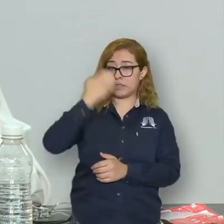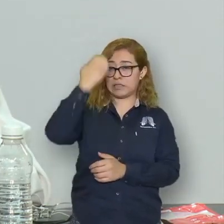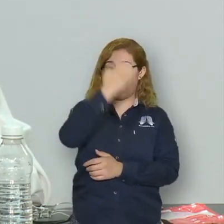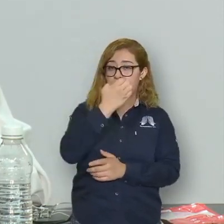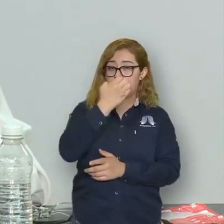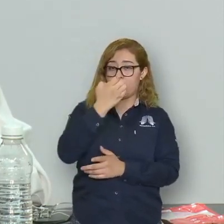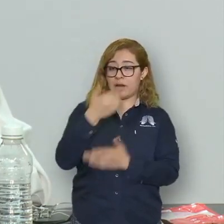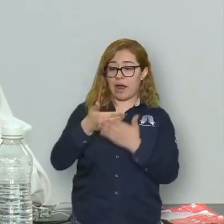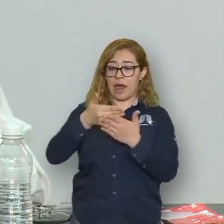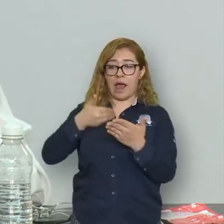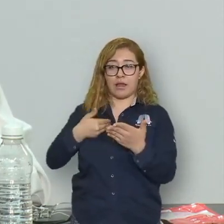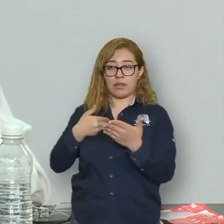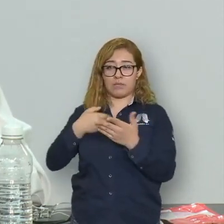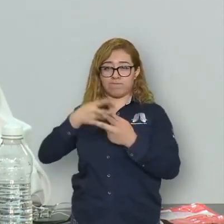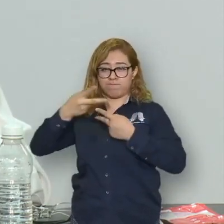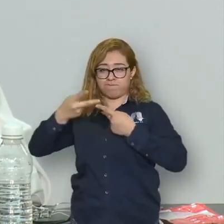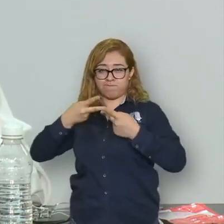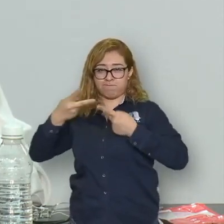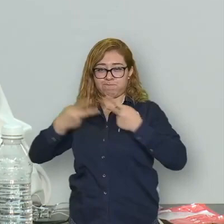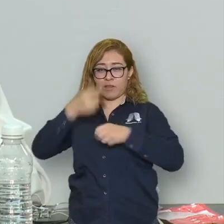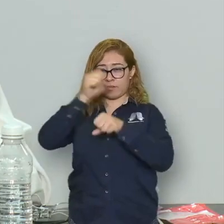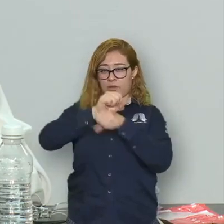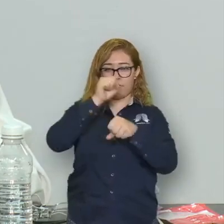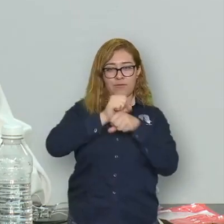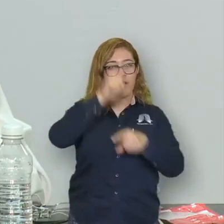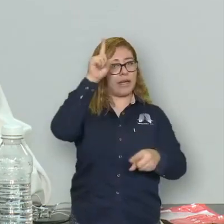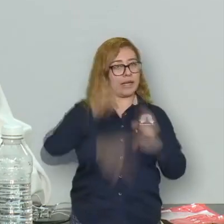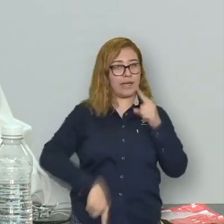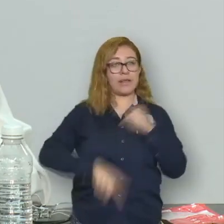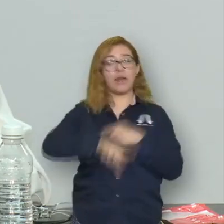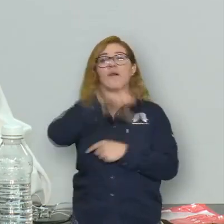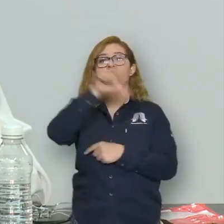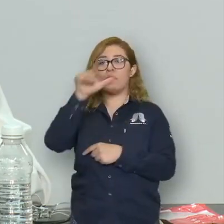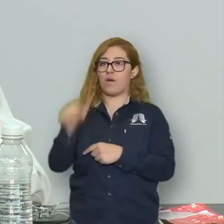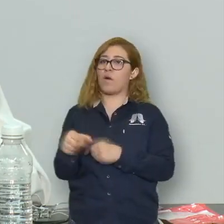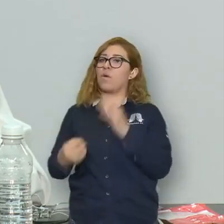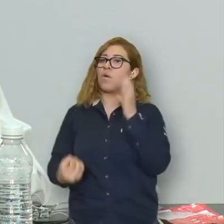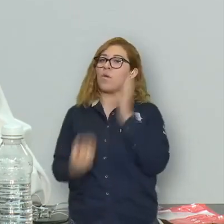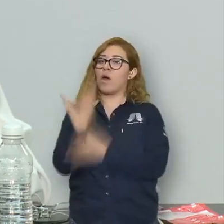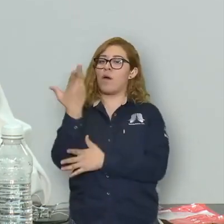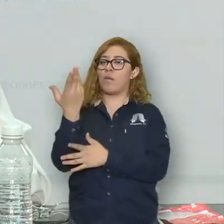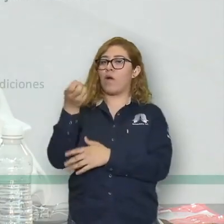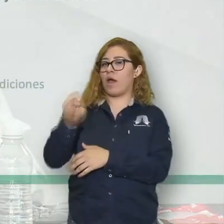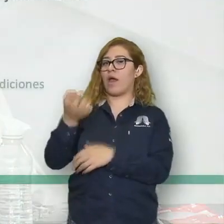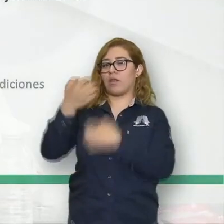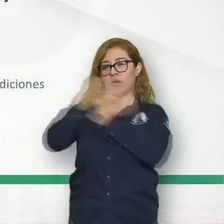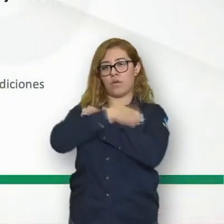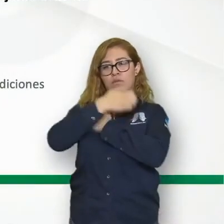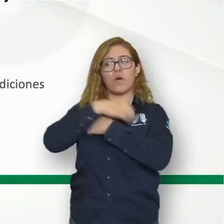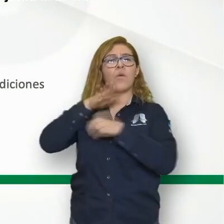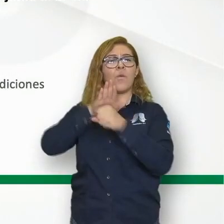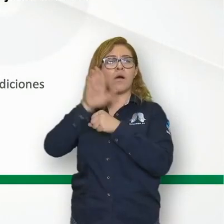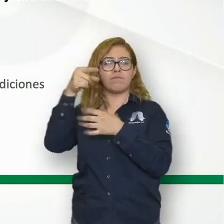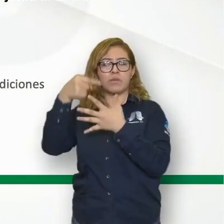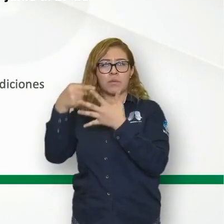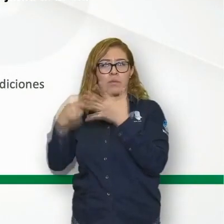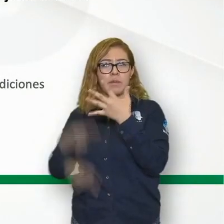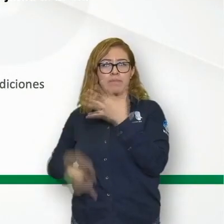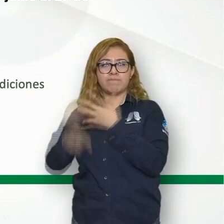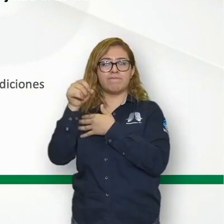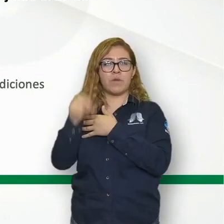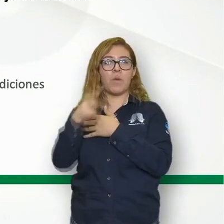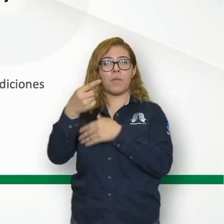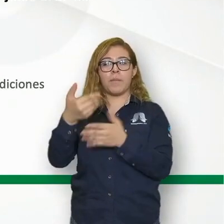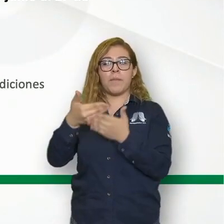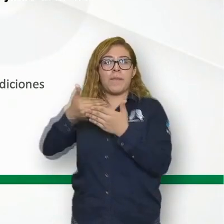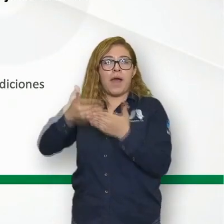de secundarias y se procederá para la admisión de este nivel educativo los criterios que se emplearon para las